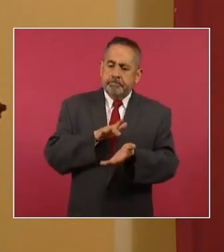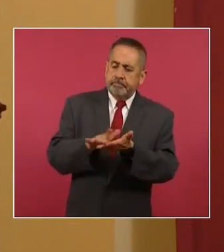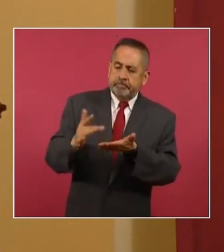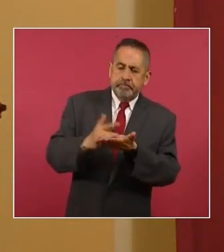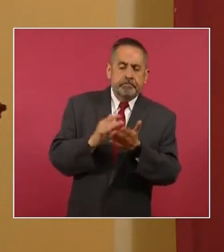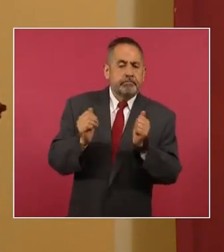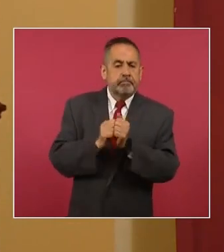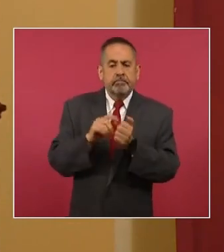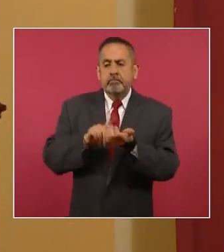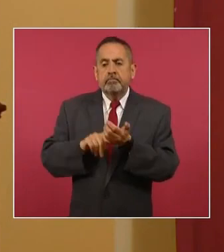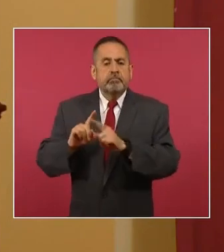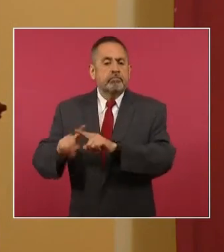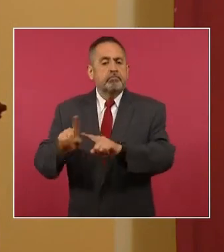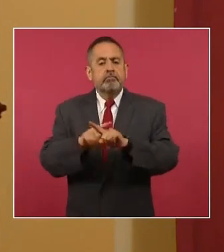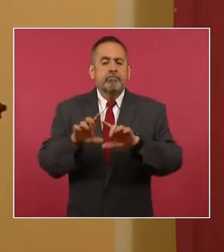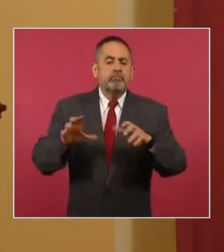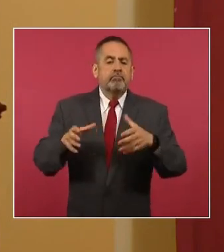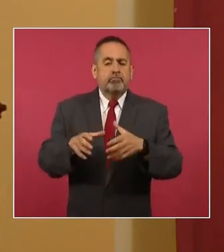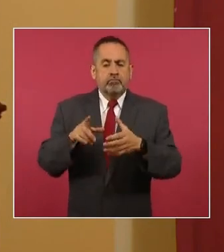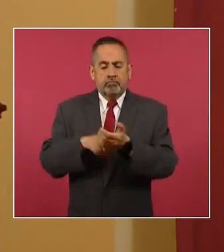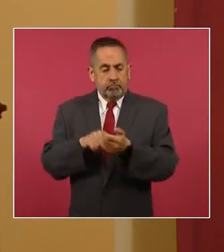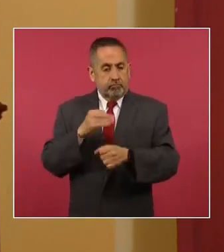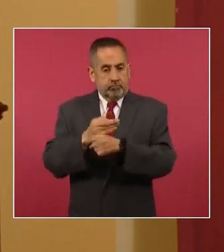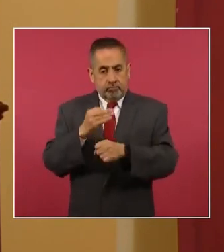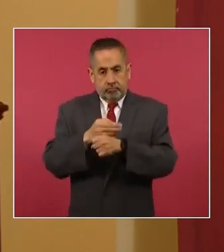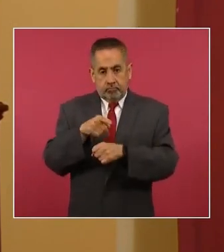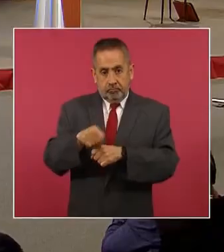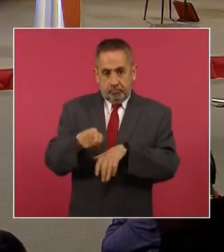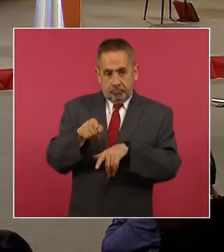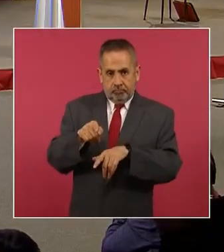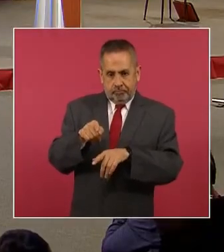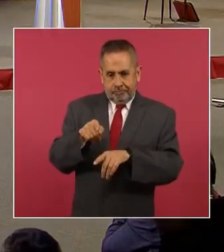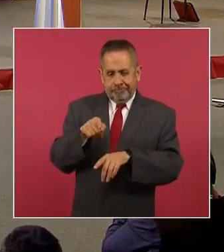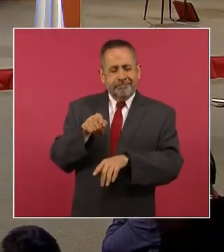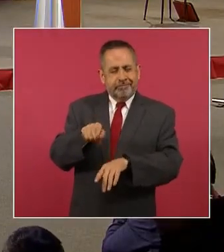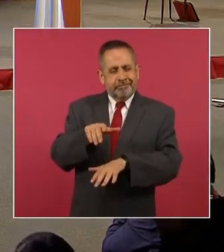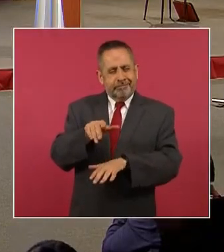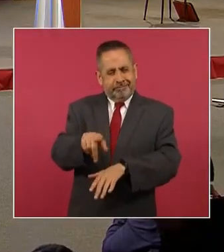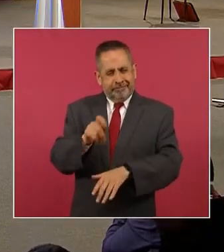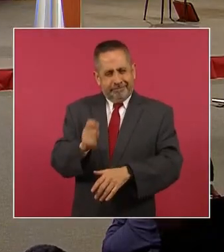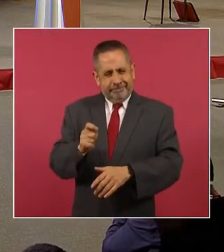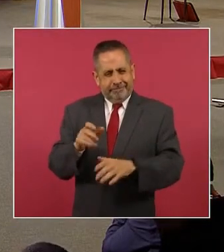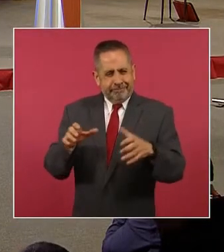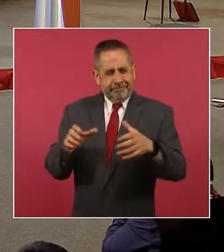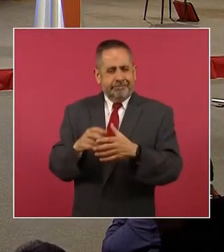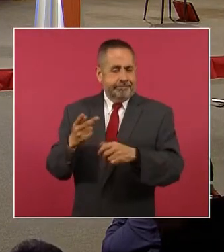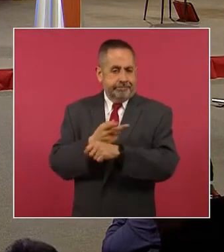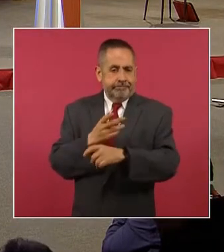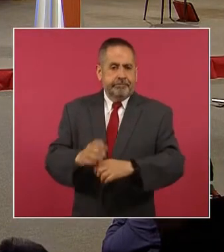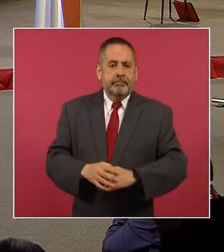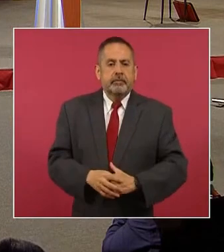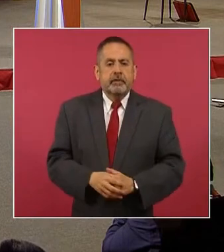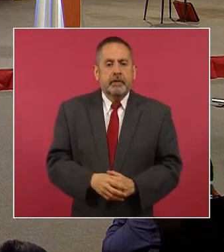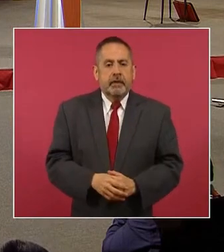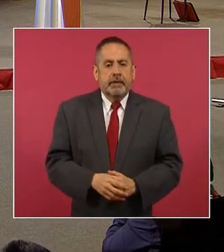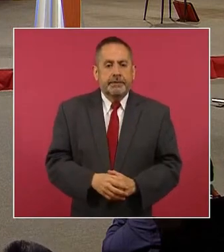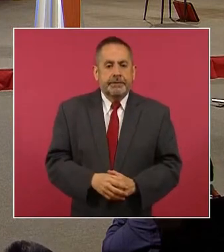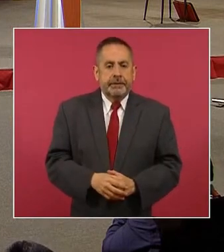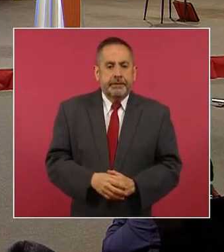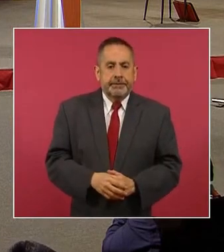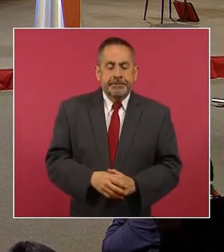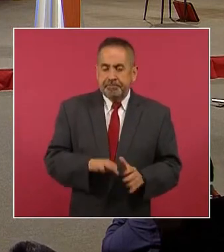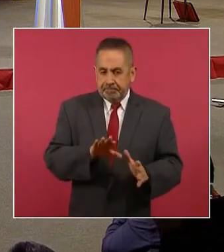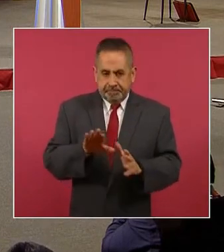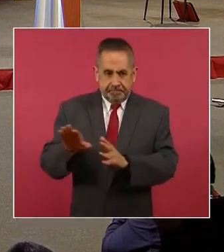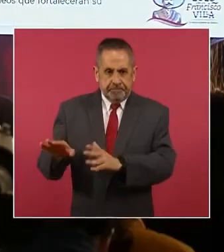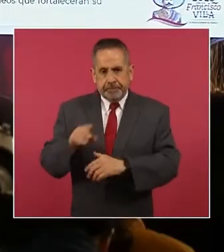las instancias en este caso. Adelante. También recordar y